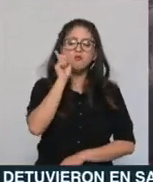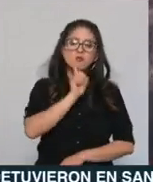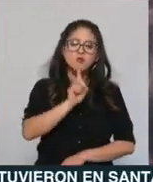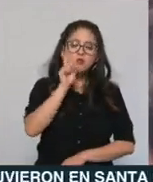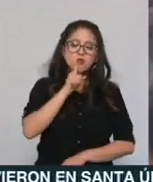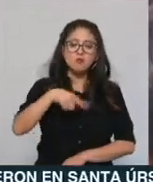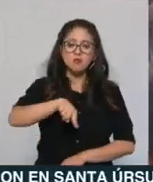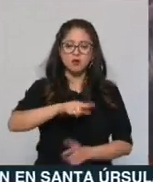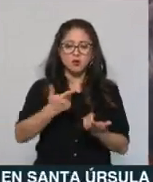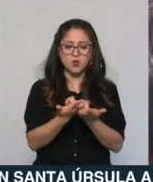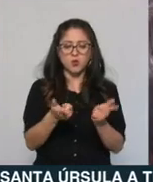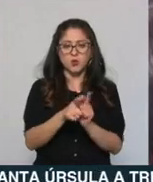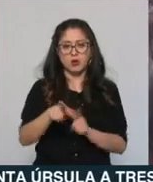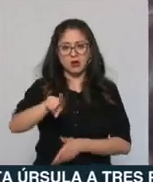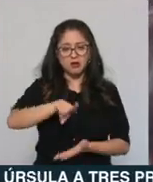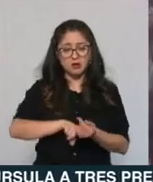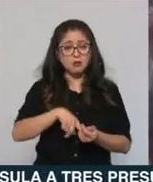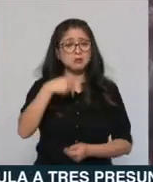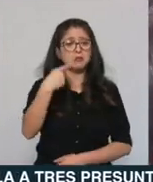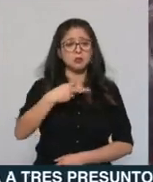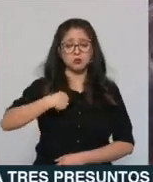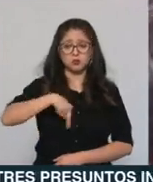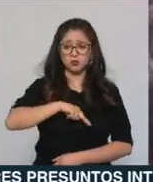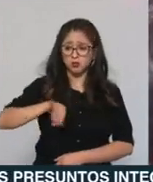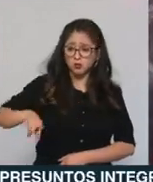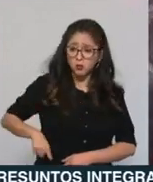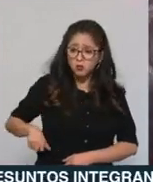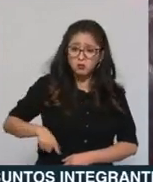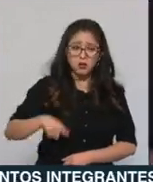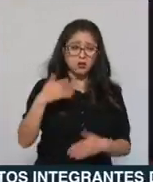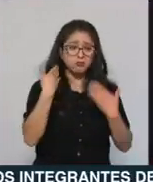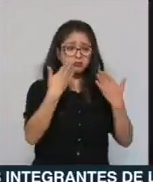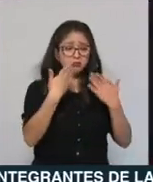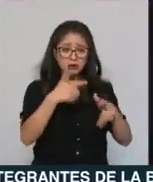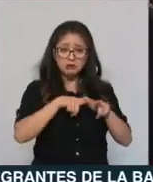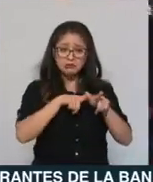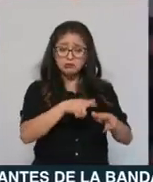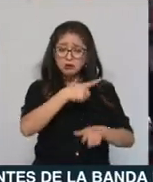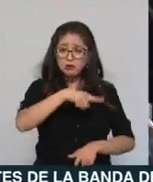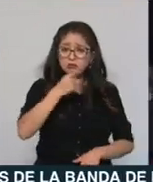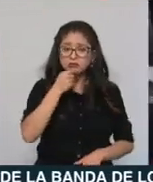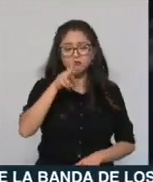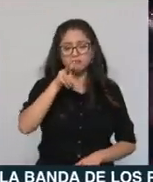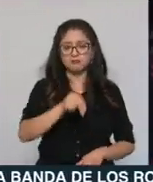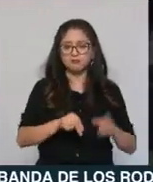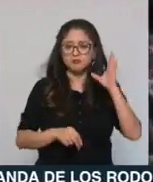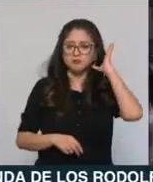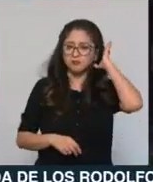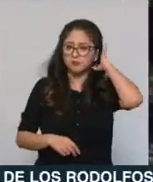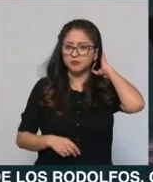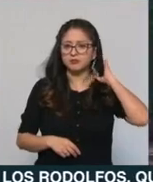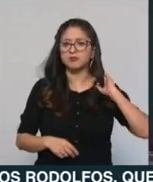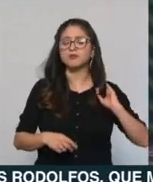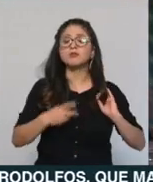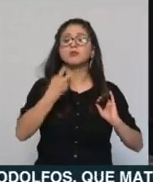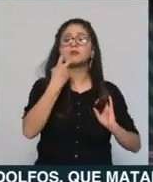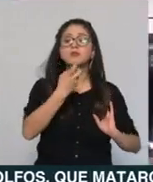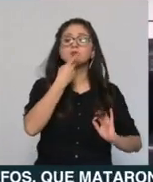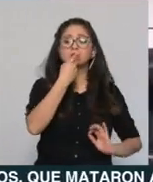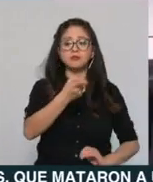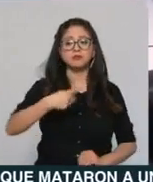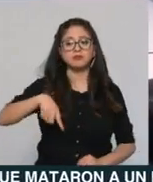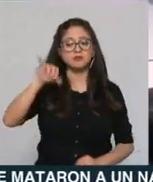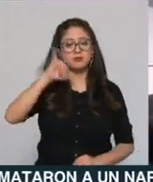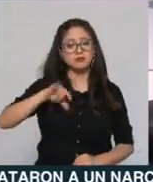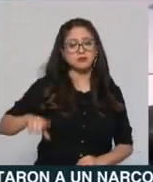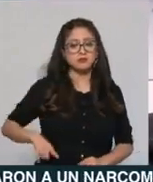corporación, y no vamos a permitir abuso policial de ningún tipo. Así lo señaló la mandataria capitalina después de encabezar la entrega de